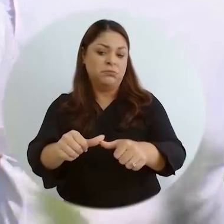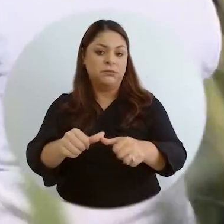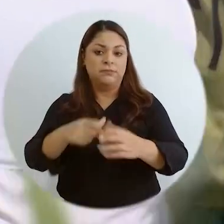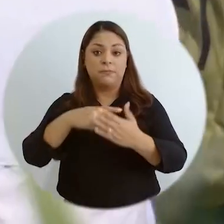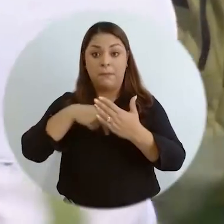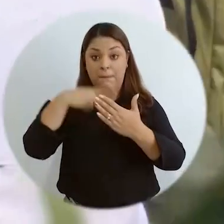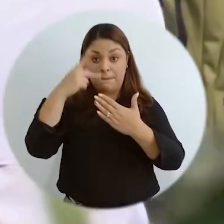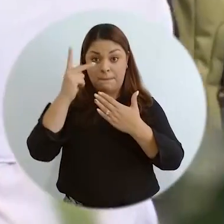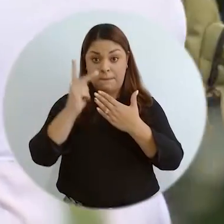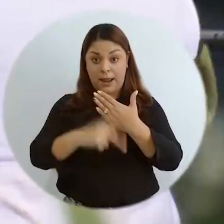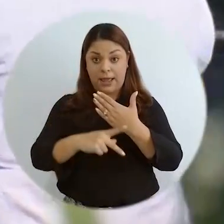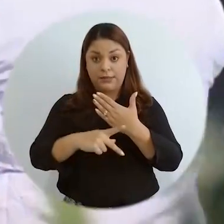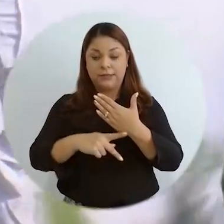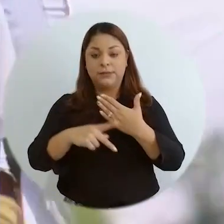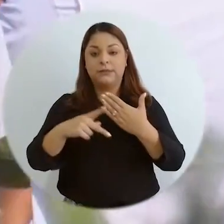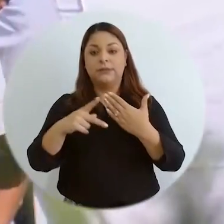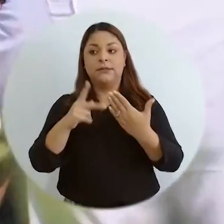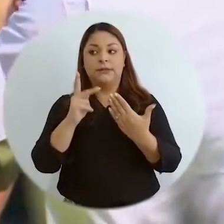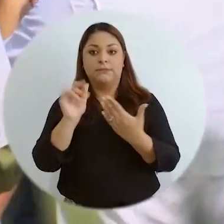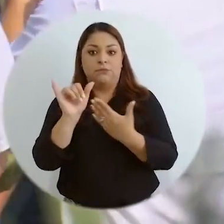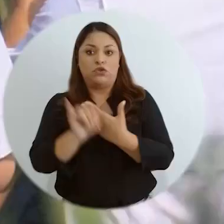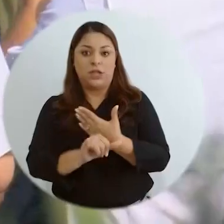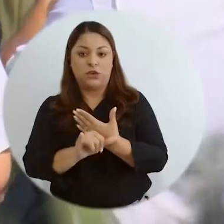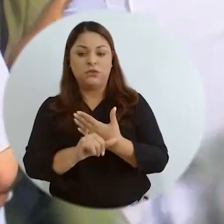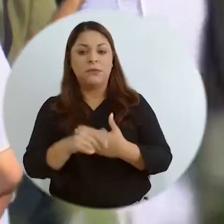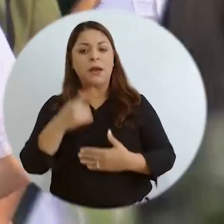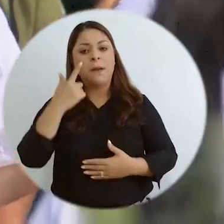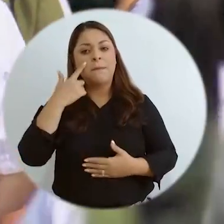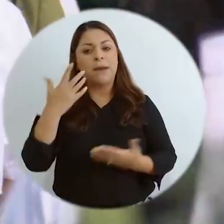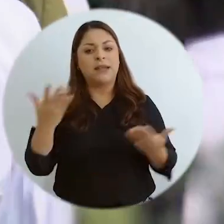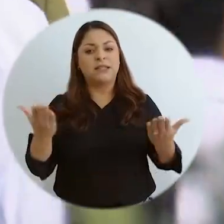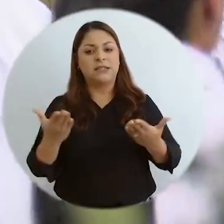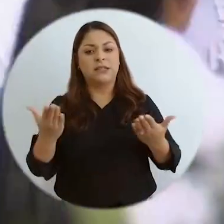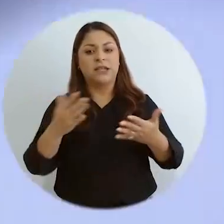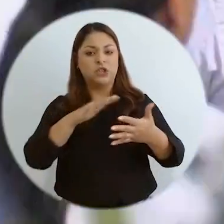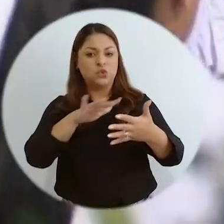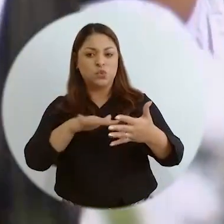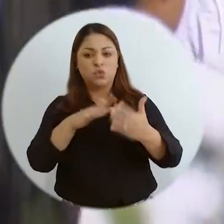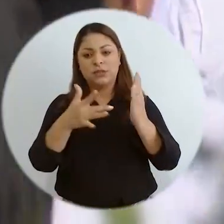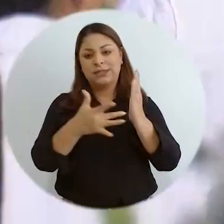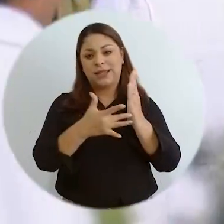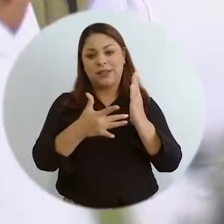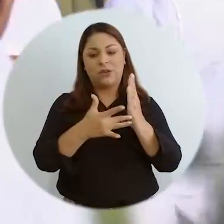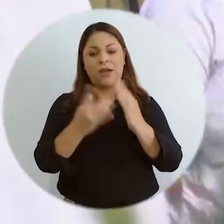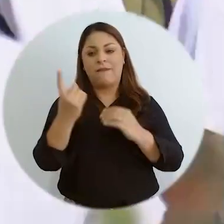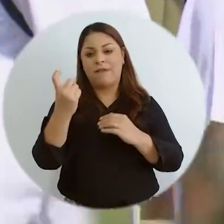no aparecen. Entonces hay una decisión también unilateral.